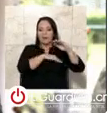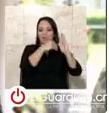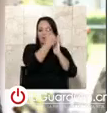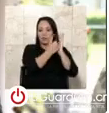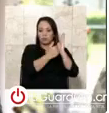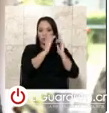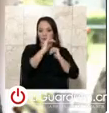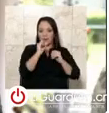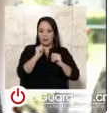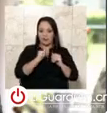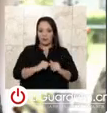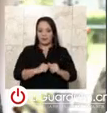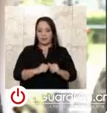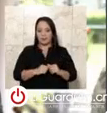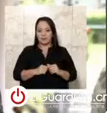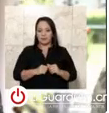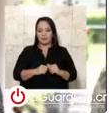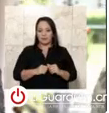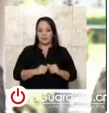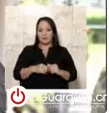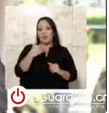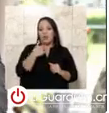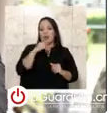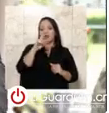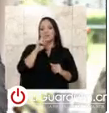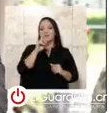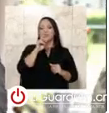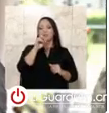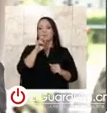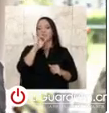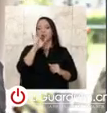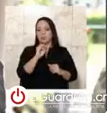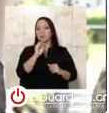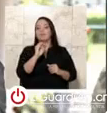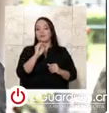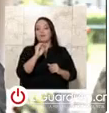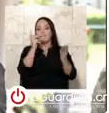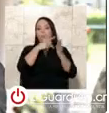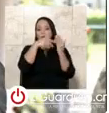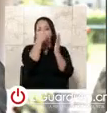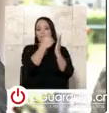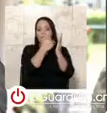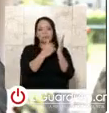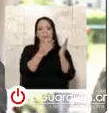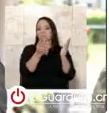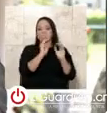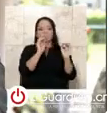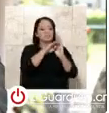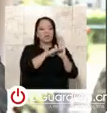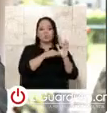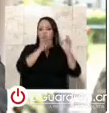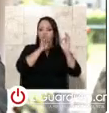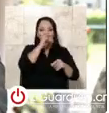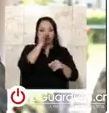Caja. Hay 180 programas que no dan datos fidedignos, pero nos